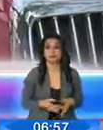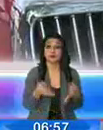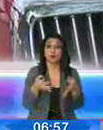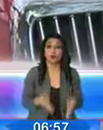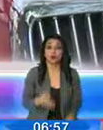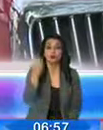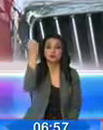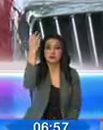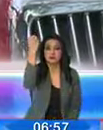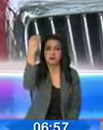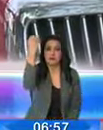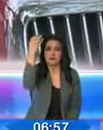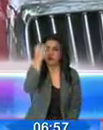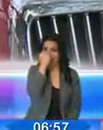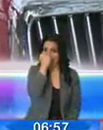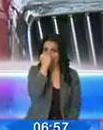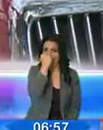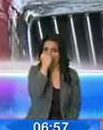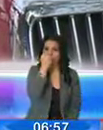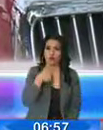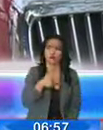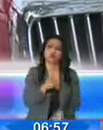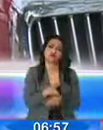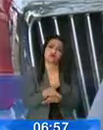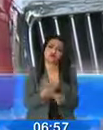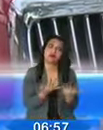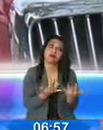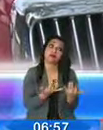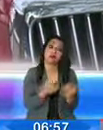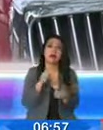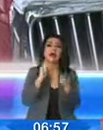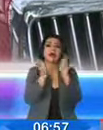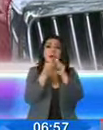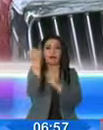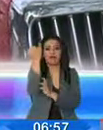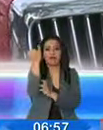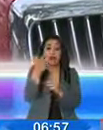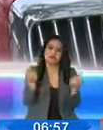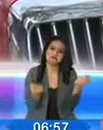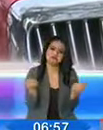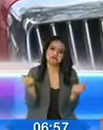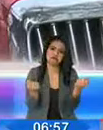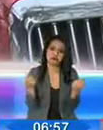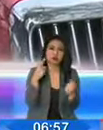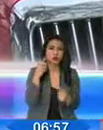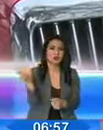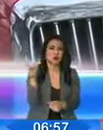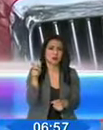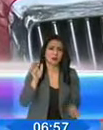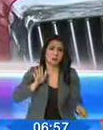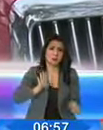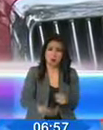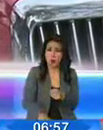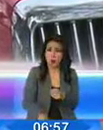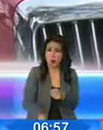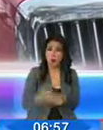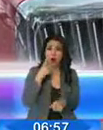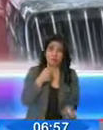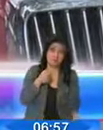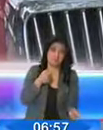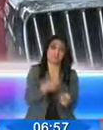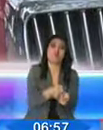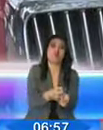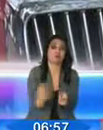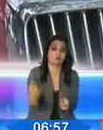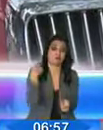rojo. Yo estaba esperando a que cambie a verde para poder continuar. Entonces, de momento, yo escuché un pito y el señor se vino encima mío. Para que no